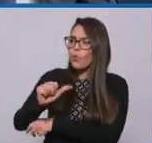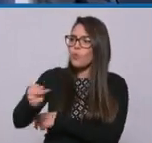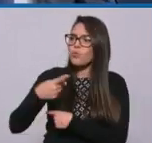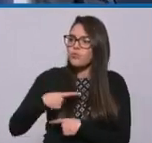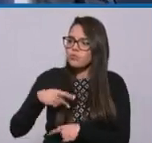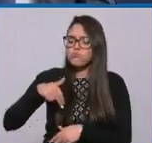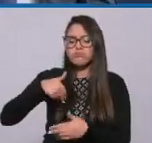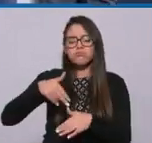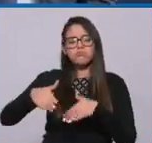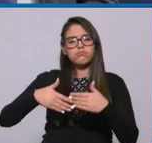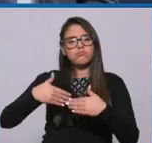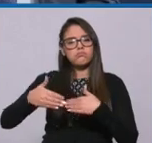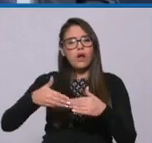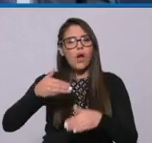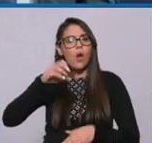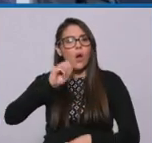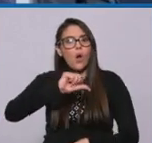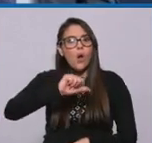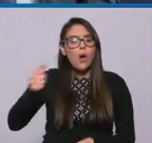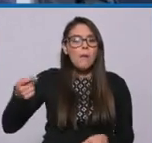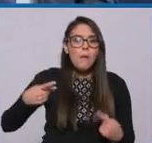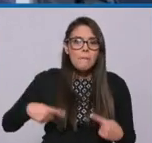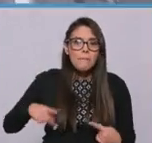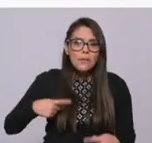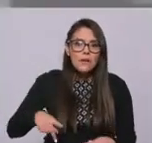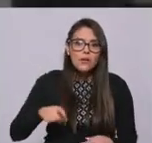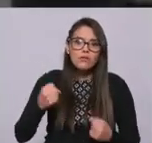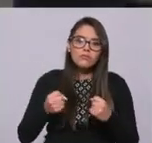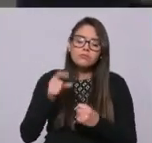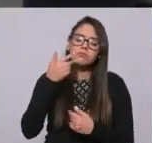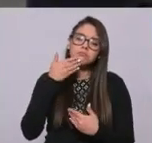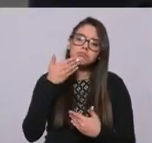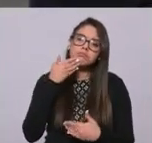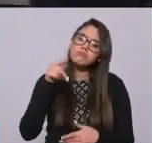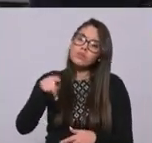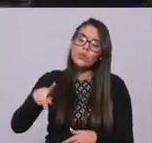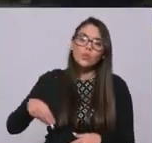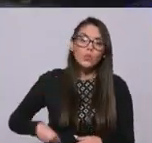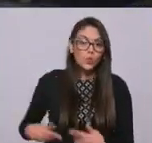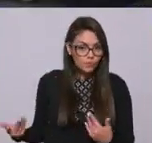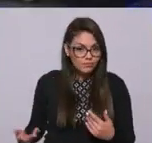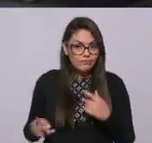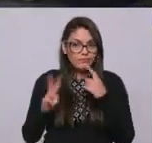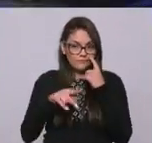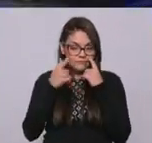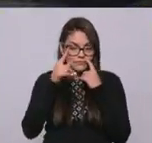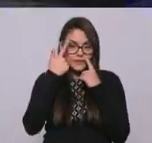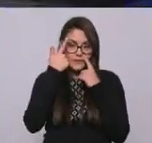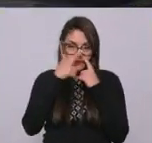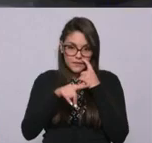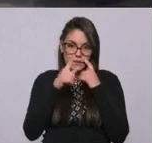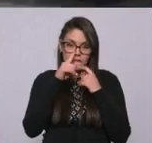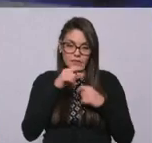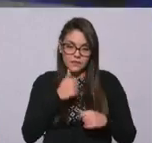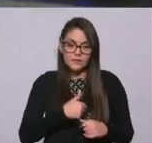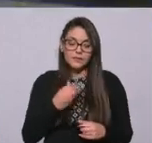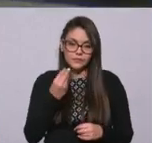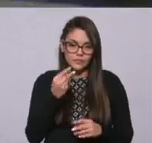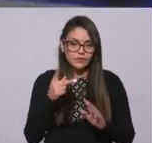peatones, son conductores de otros vehículos. Claro que sí, es una situación lamentable que hemos